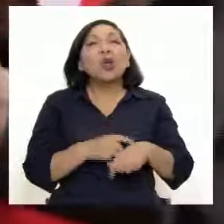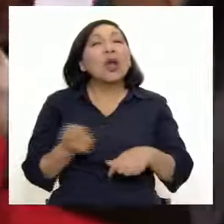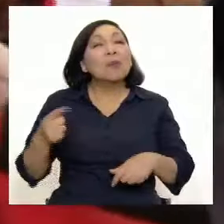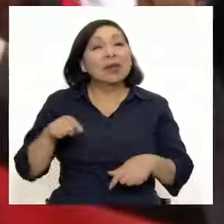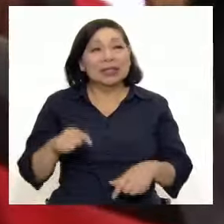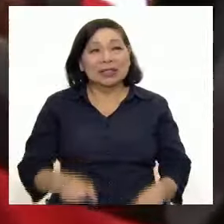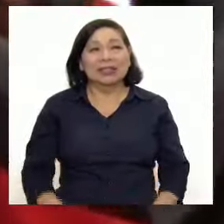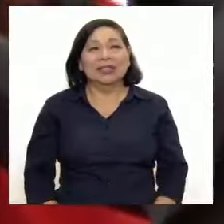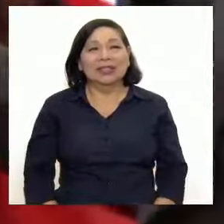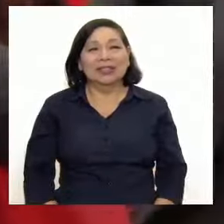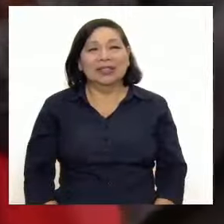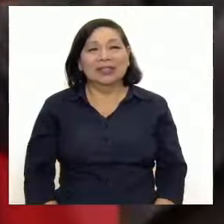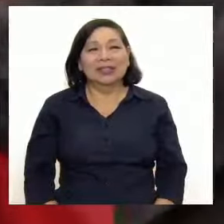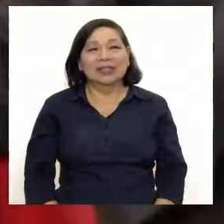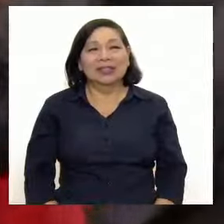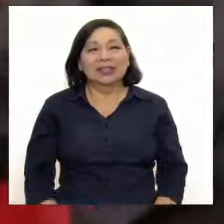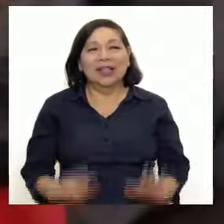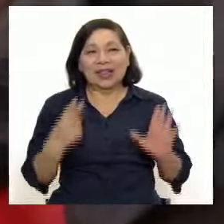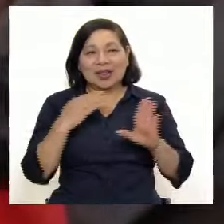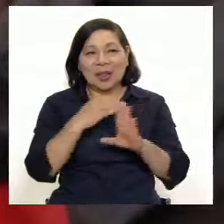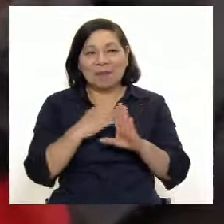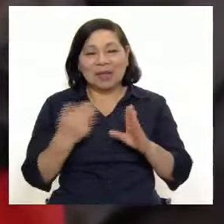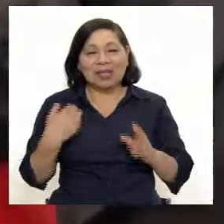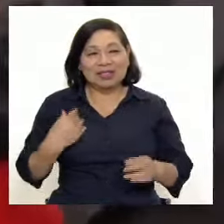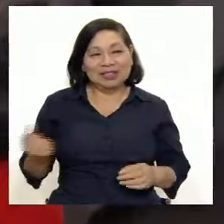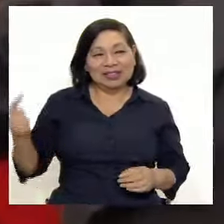aquí? A las 7:30.